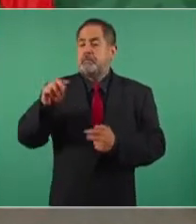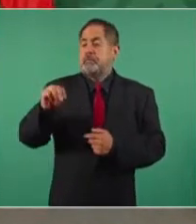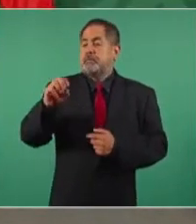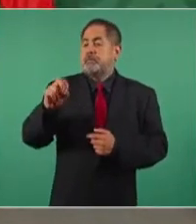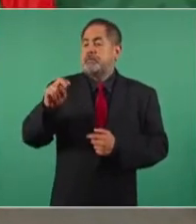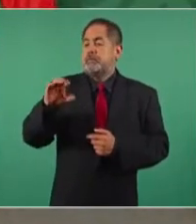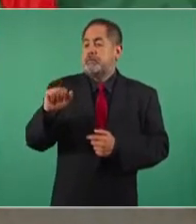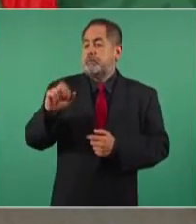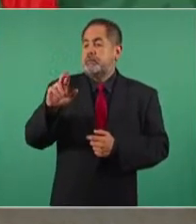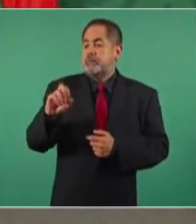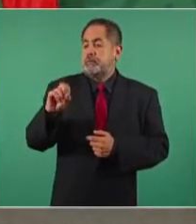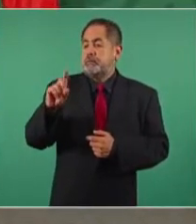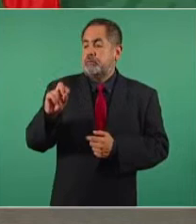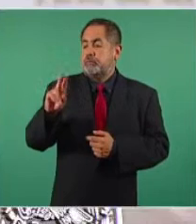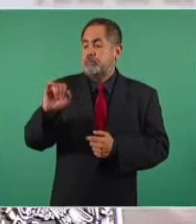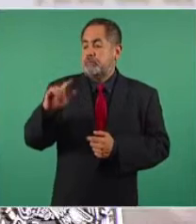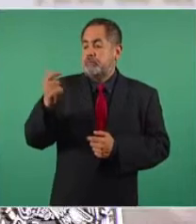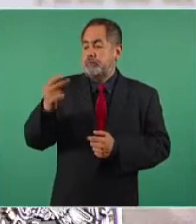rodríguez